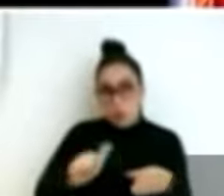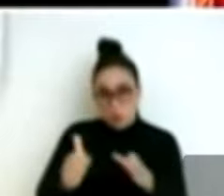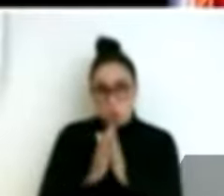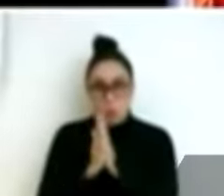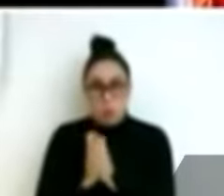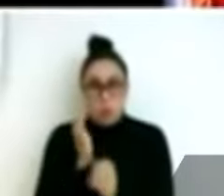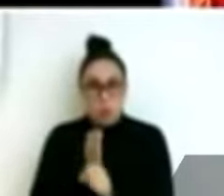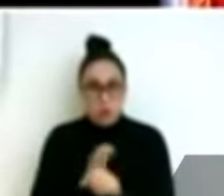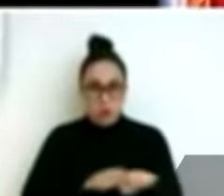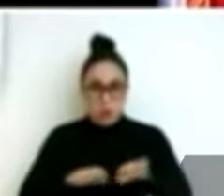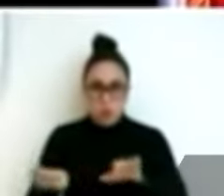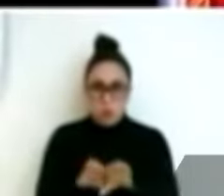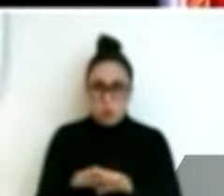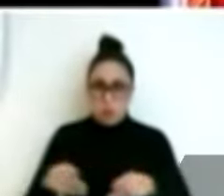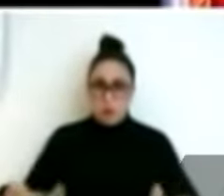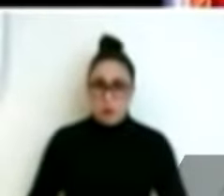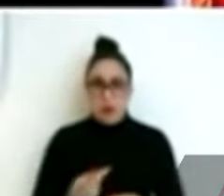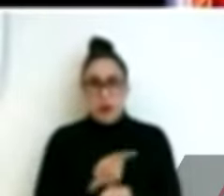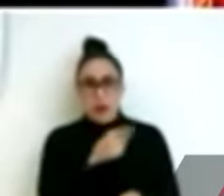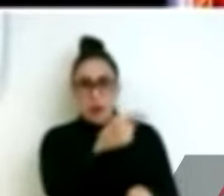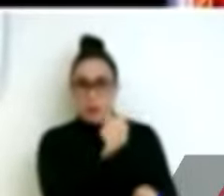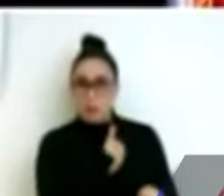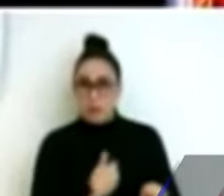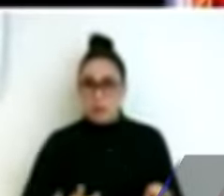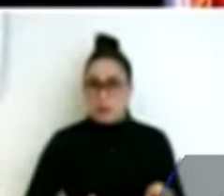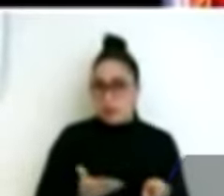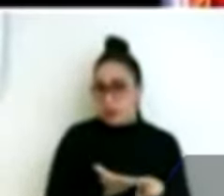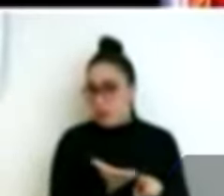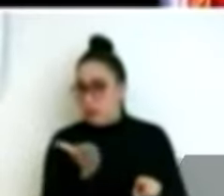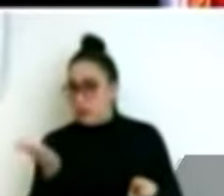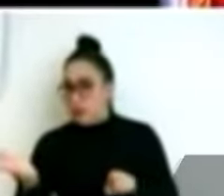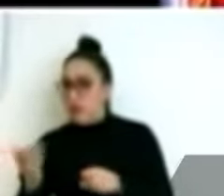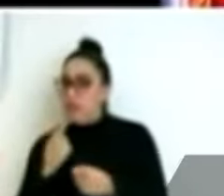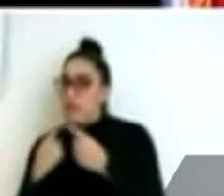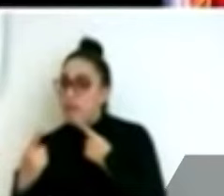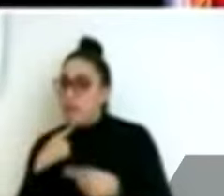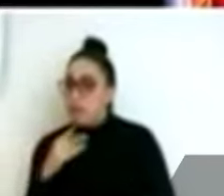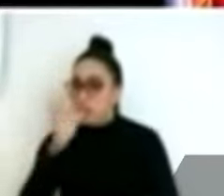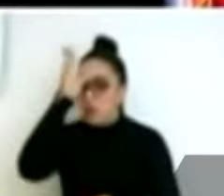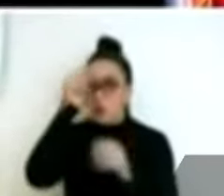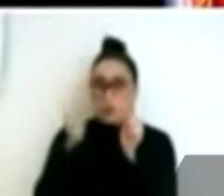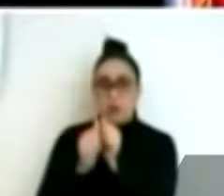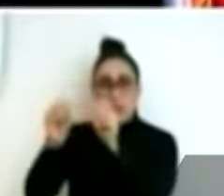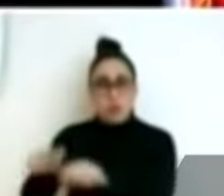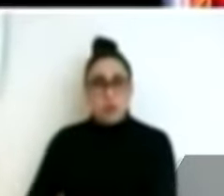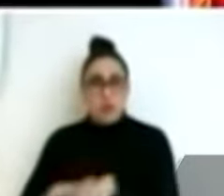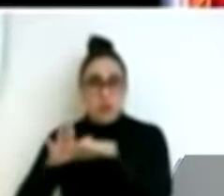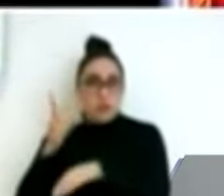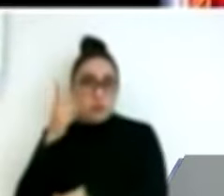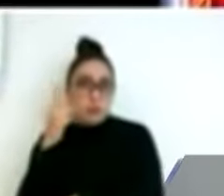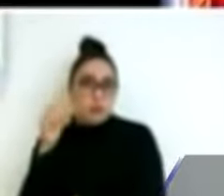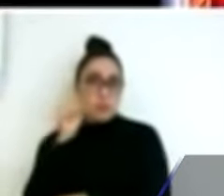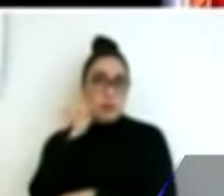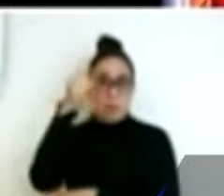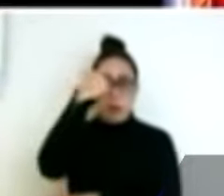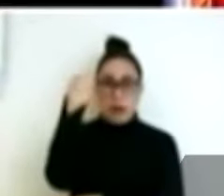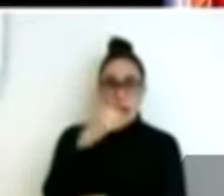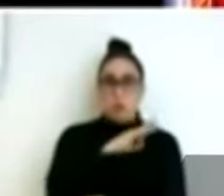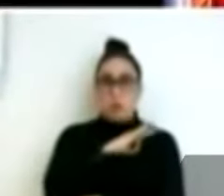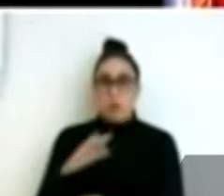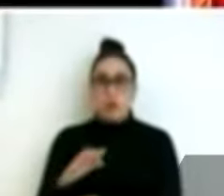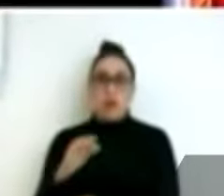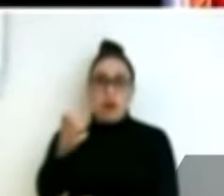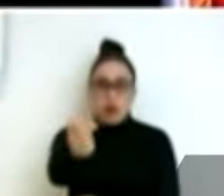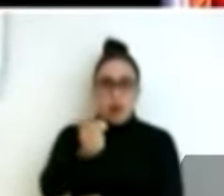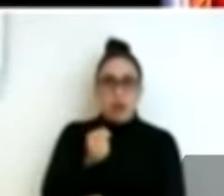está pasando. El Ejecutivo se confabula con el Poder Legislativo para someter al